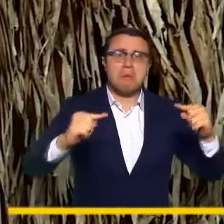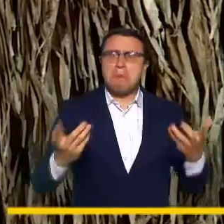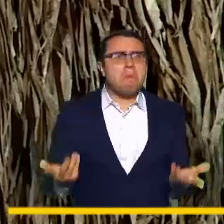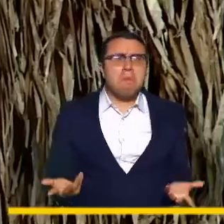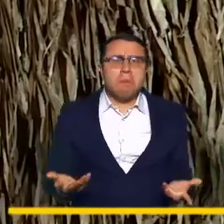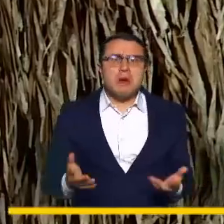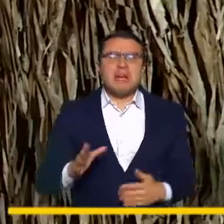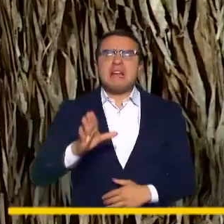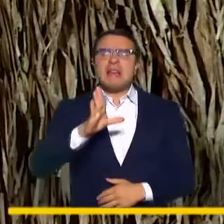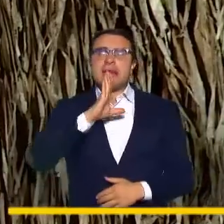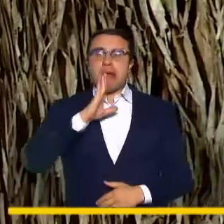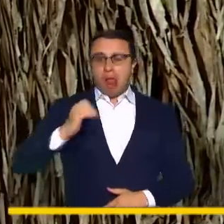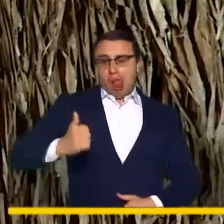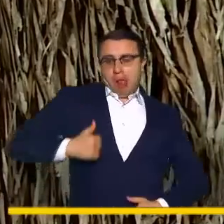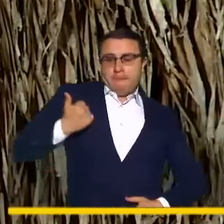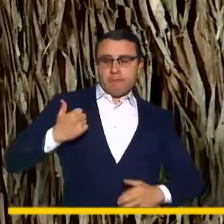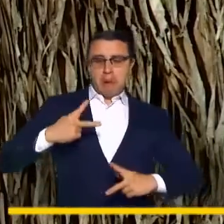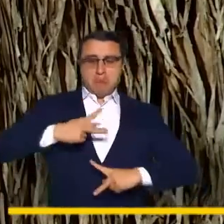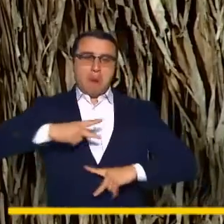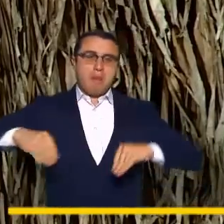¿Quiénes se quedaron con la tierra?